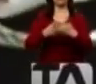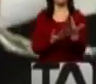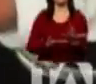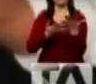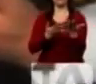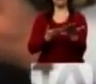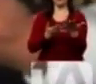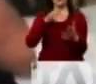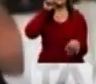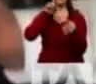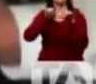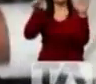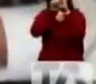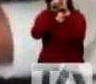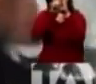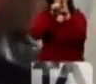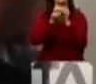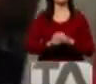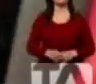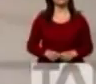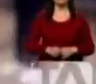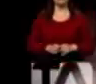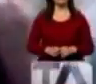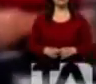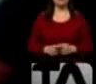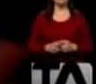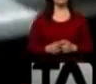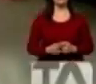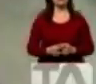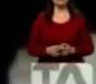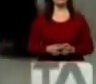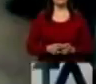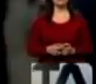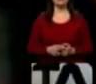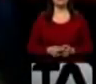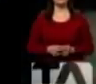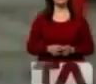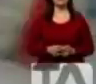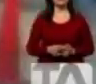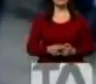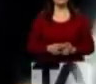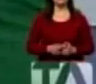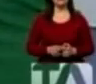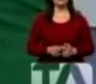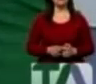espera actúe conforme a la legislación y los tratados vigentes. En Quito, María Gracia Costa, 24